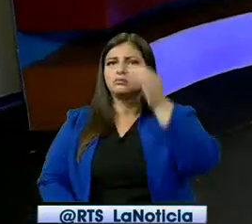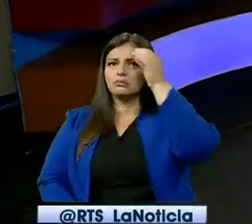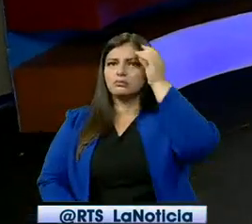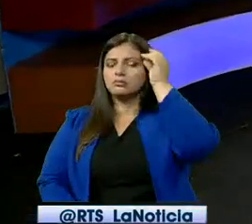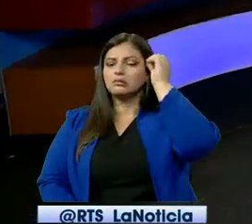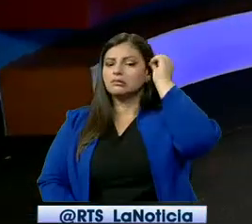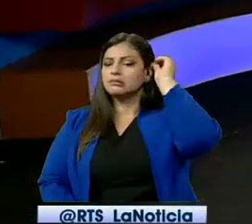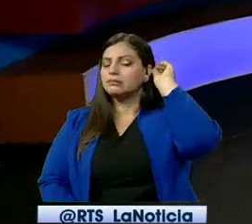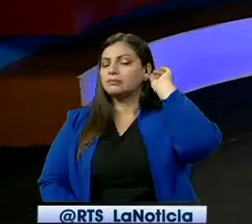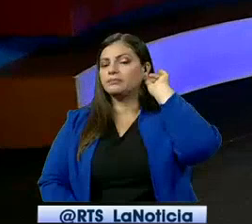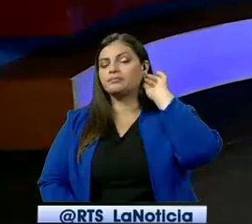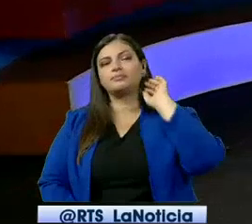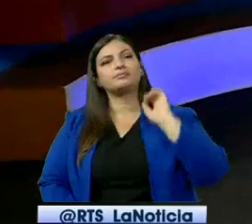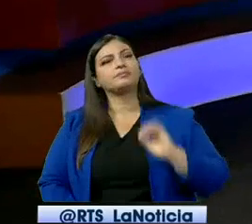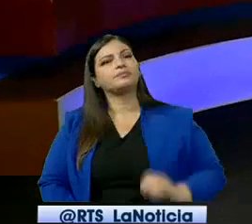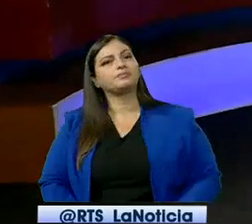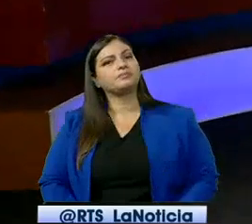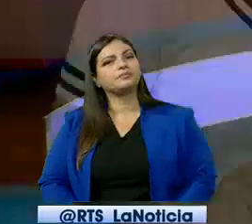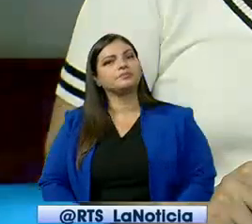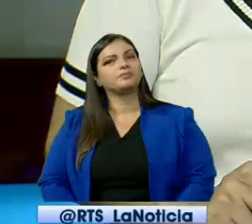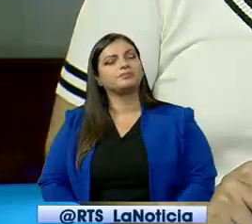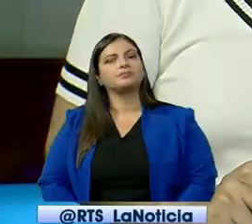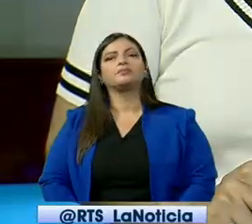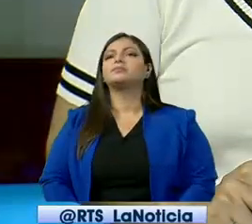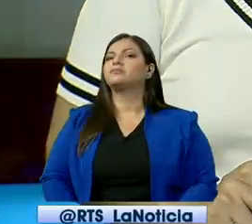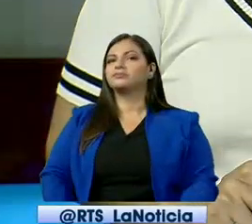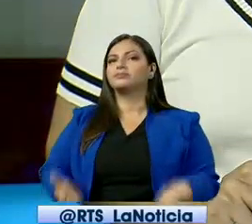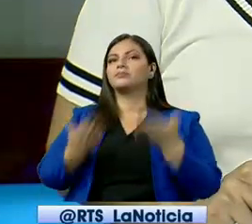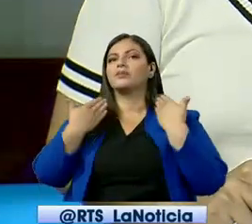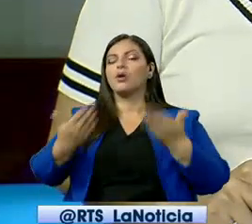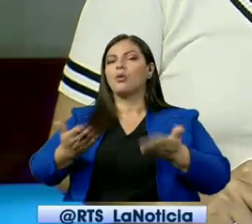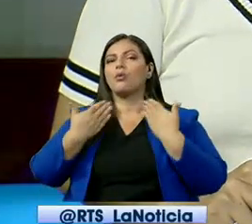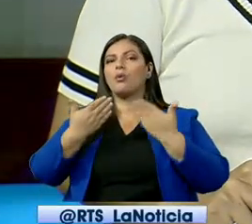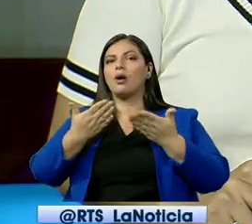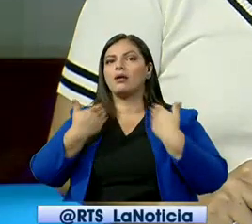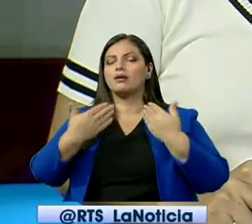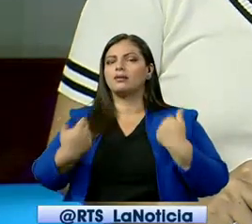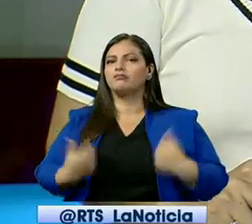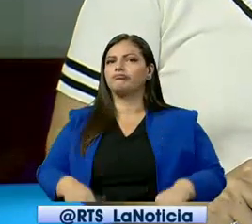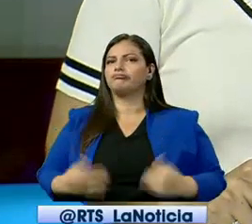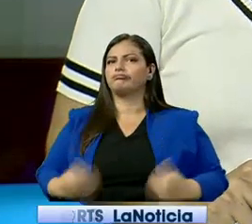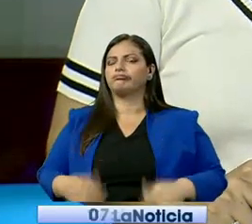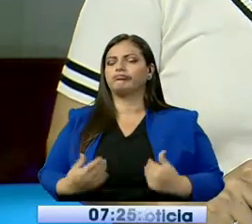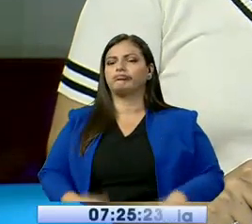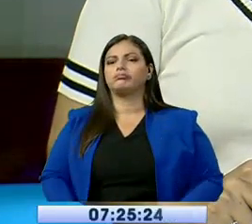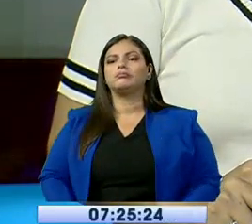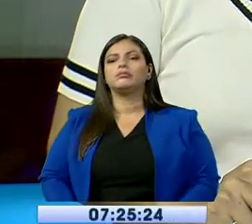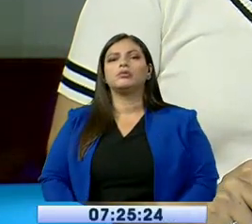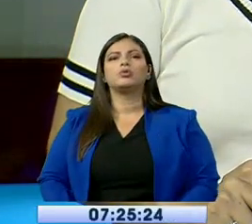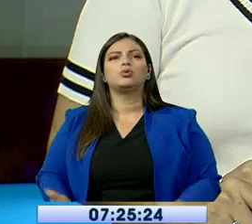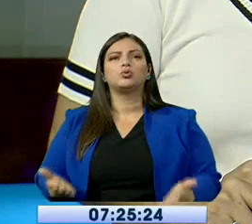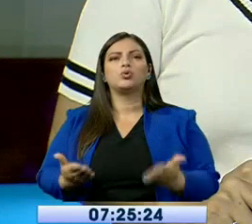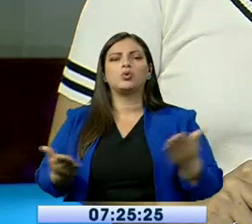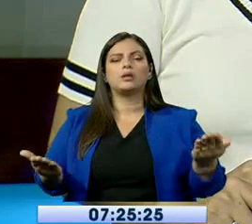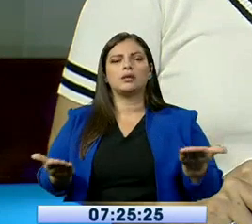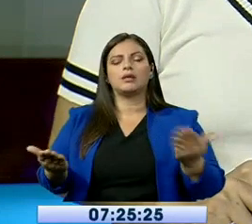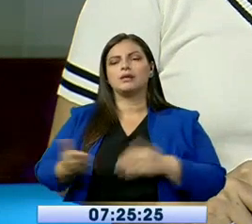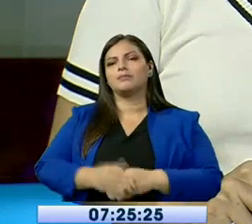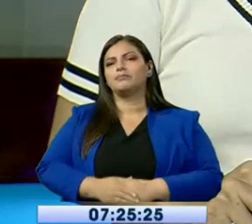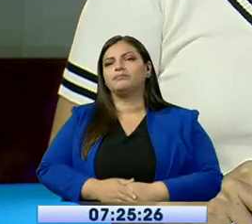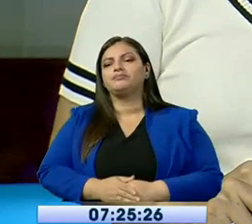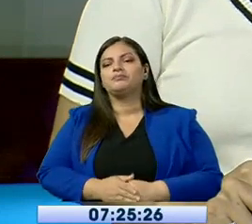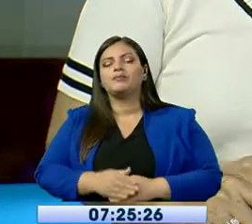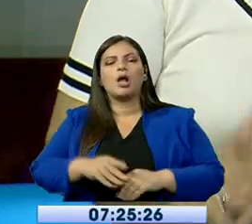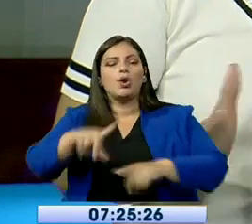Sujetos ingresaron a un domicilio y se llevaron objetos valorados en más de $3,000 en el sector Jardines del Salado, al suroeste de